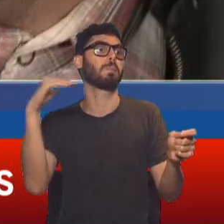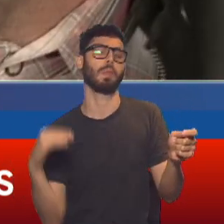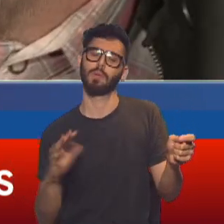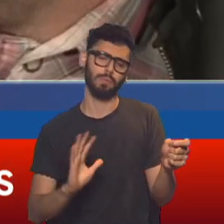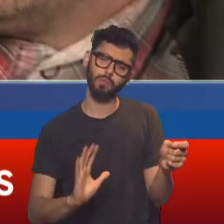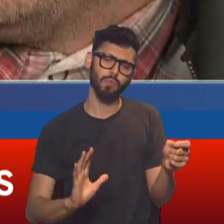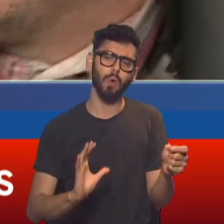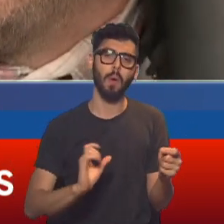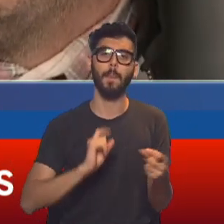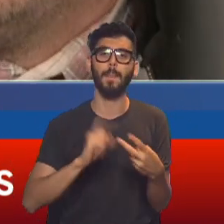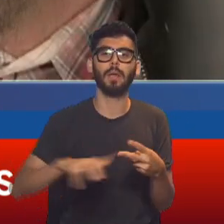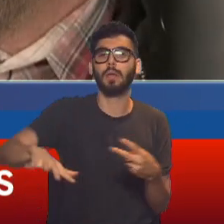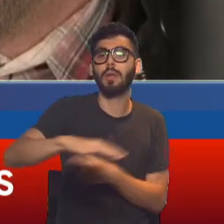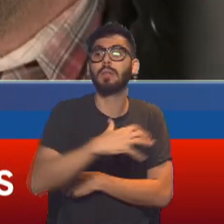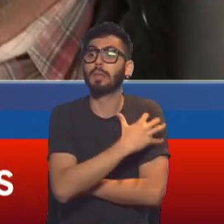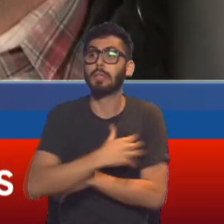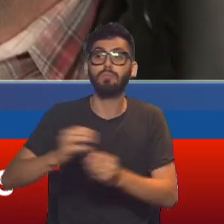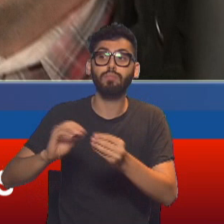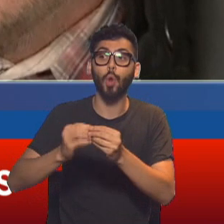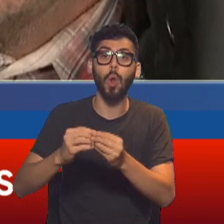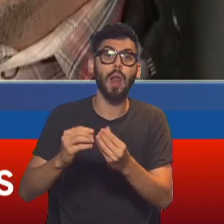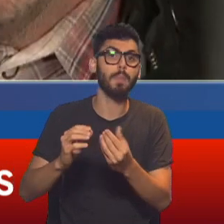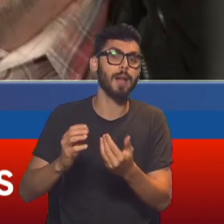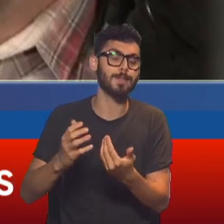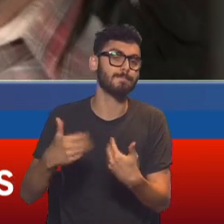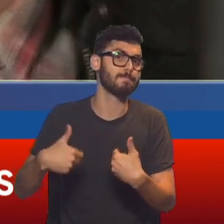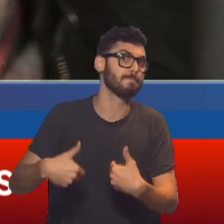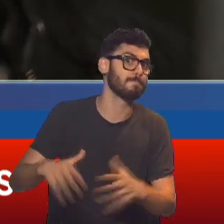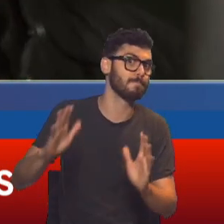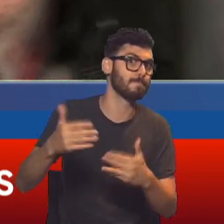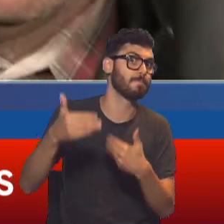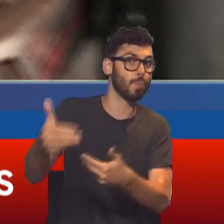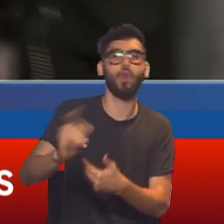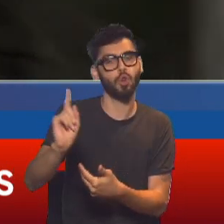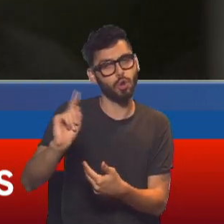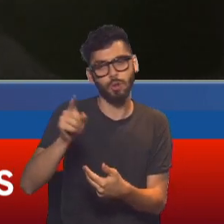la problemática de los sectores más humildes. La prioridad de este gobierno siempre